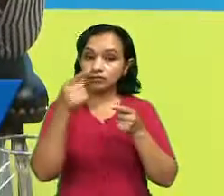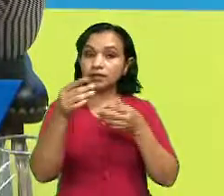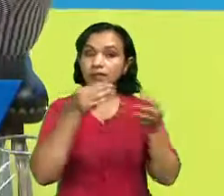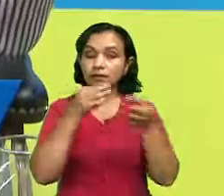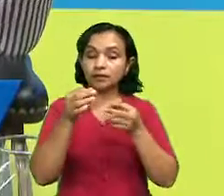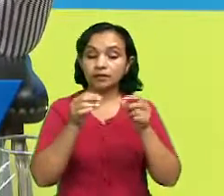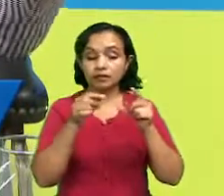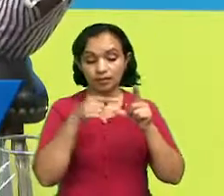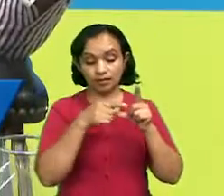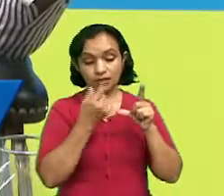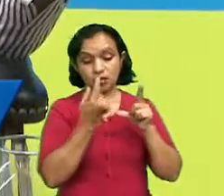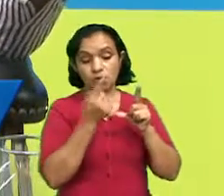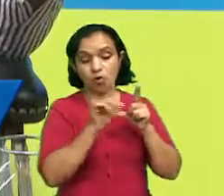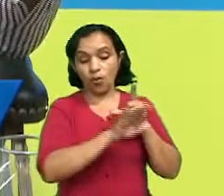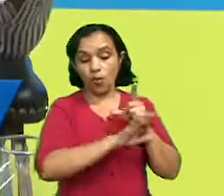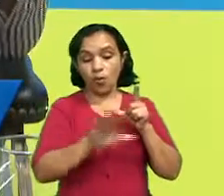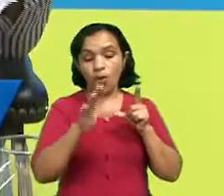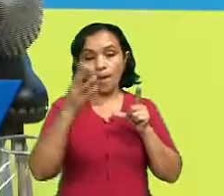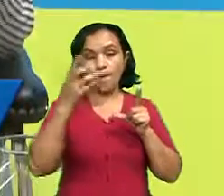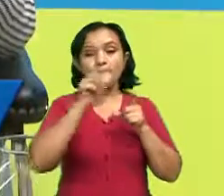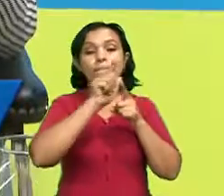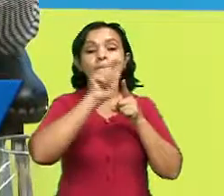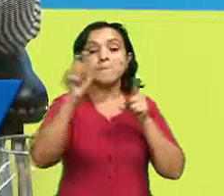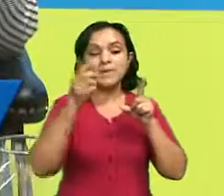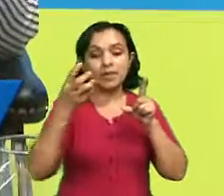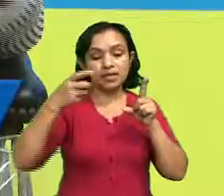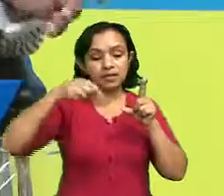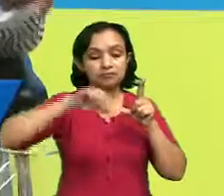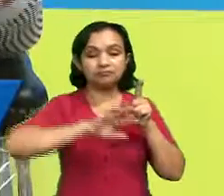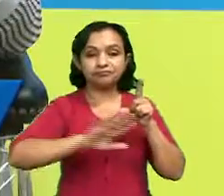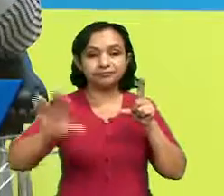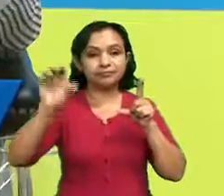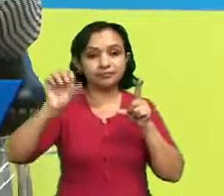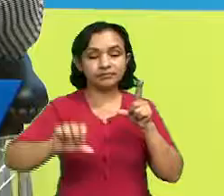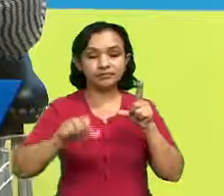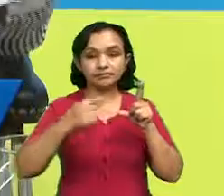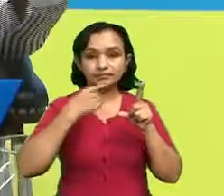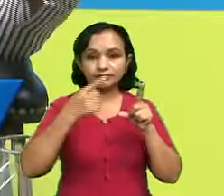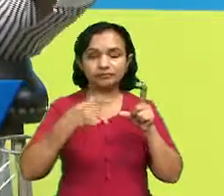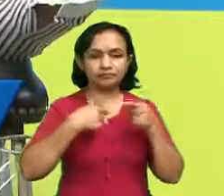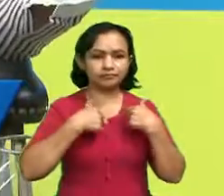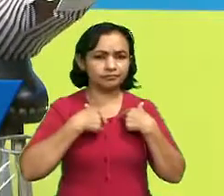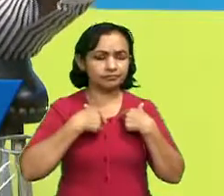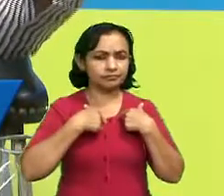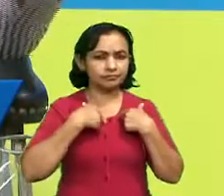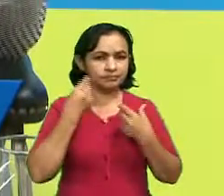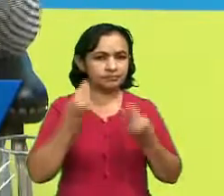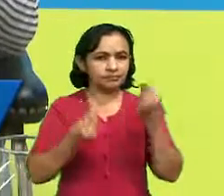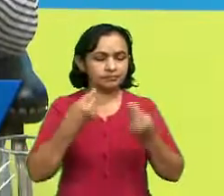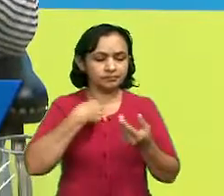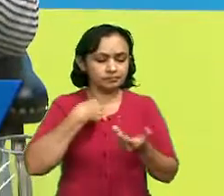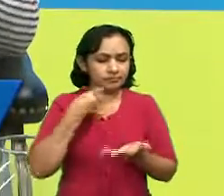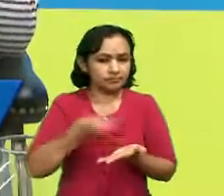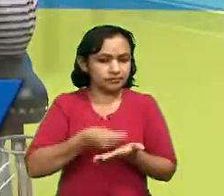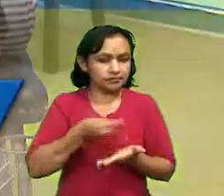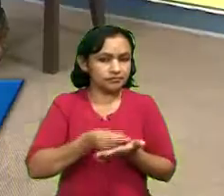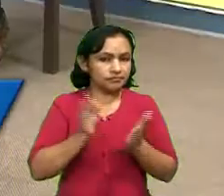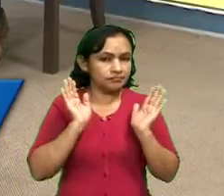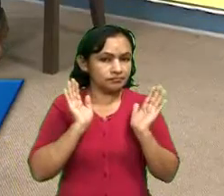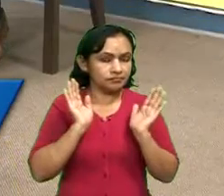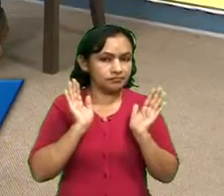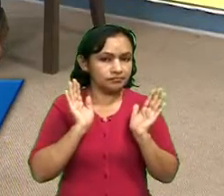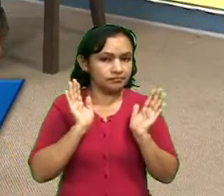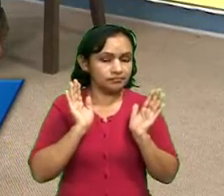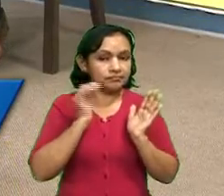que le falta un mes. Sí. Ya el próximo mes vence. Entonces ya depende de uno si uno lo compra o